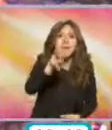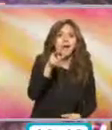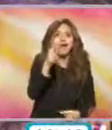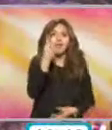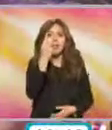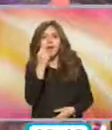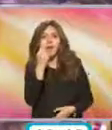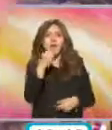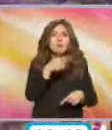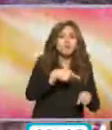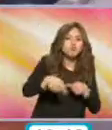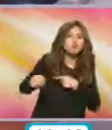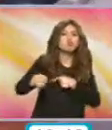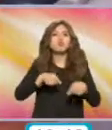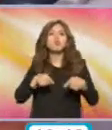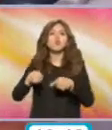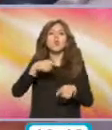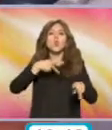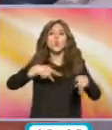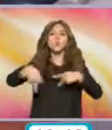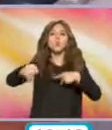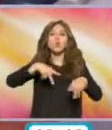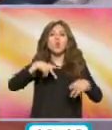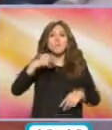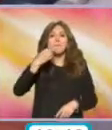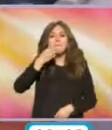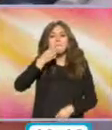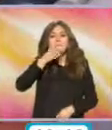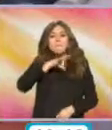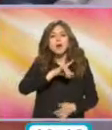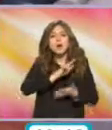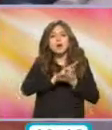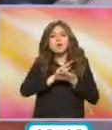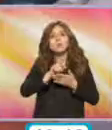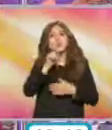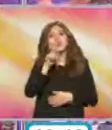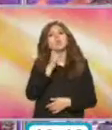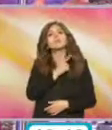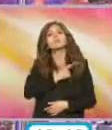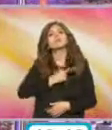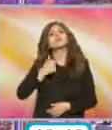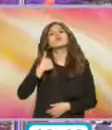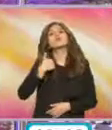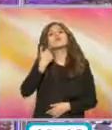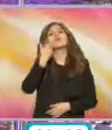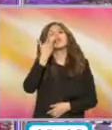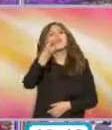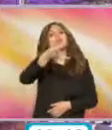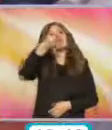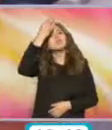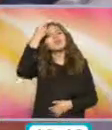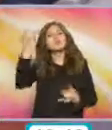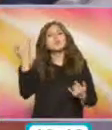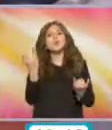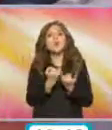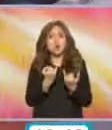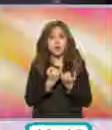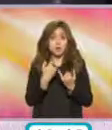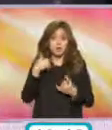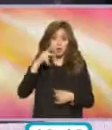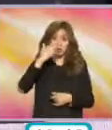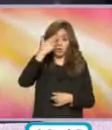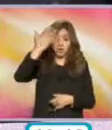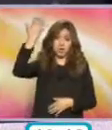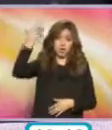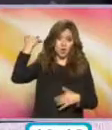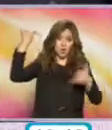un acto de fair play, de juego limpio en la cancha, ¿no? Así es. Te emocionas, te dan ganas de ser un mejor Cuando ser fue la humano. Copa del Mundo 86, yo recuerdo eso.